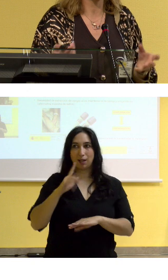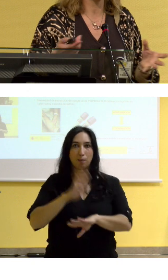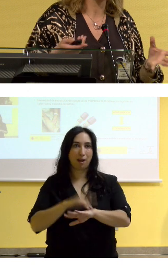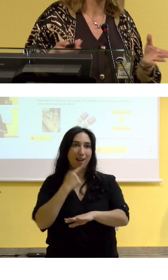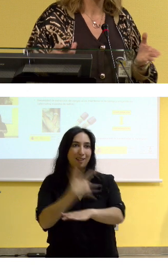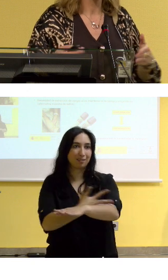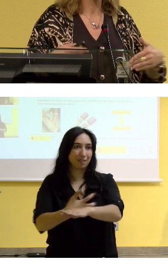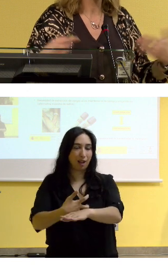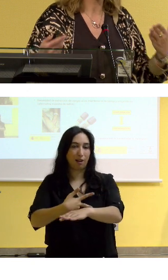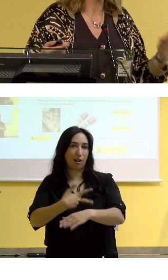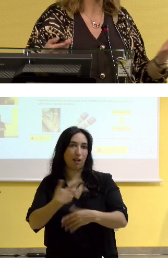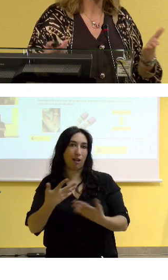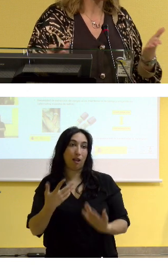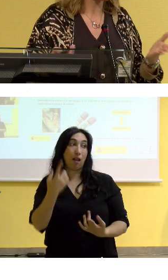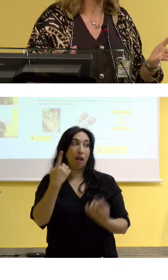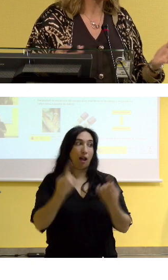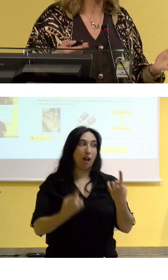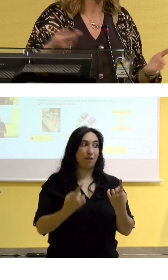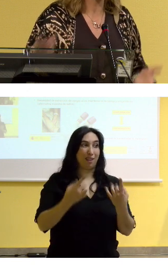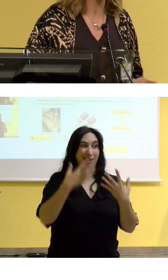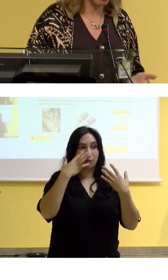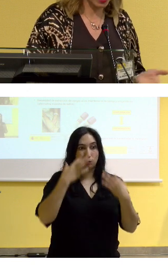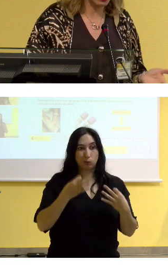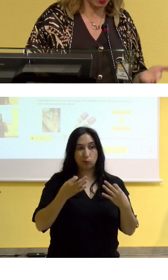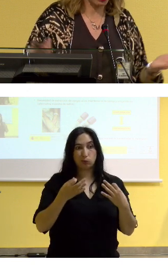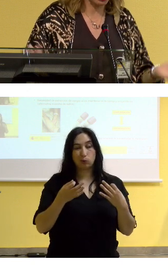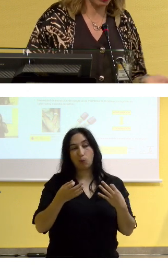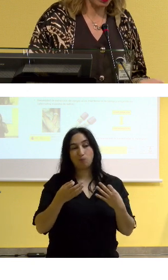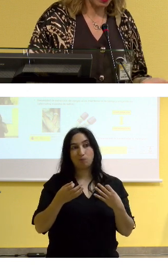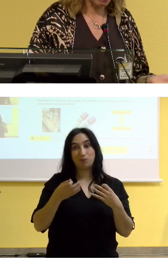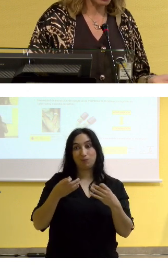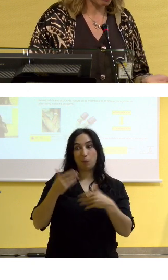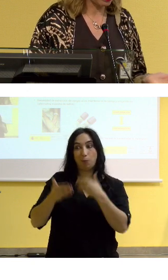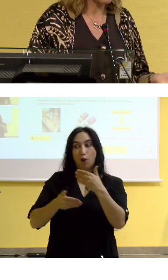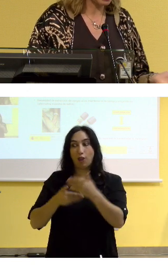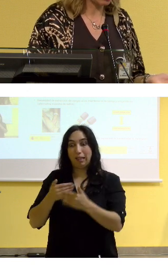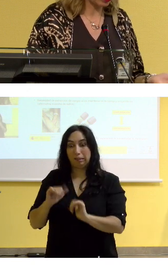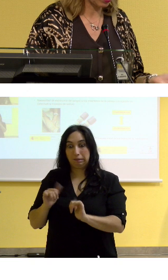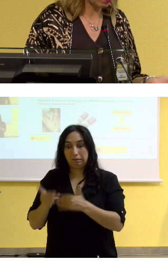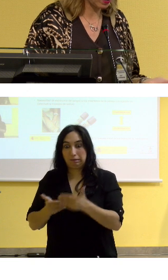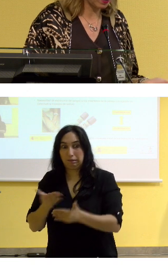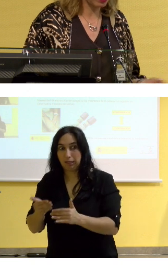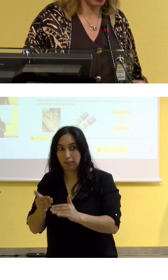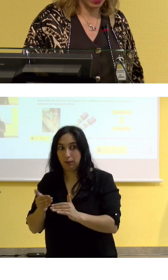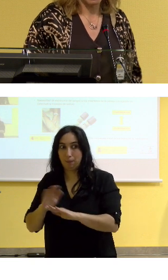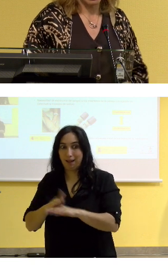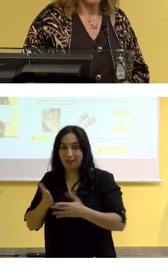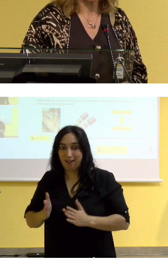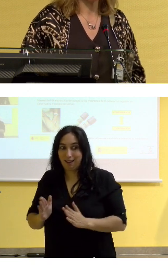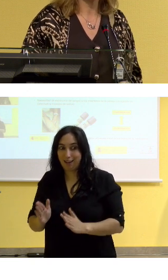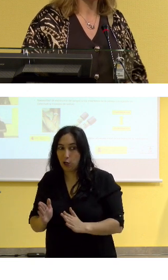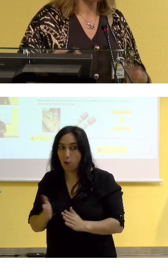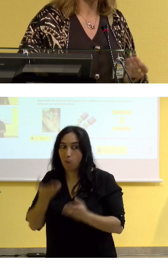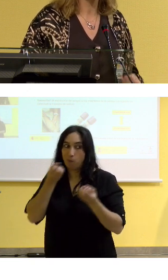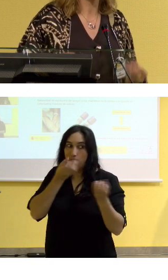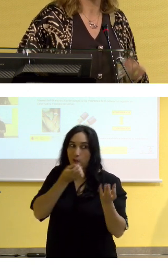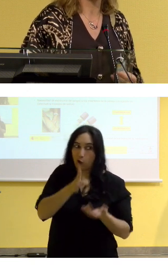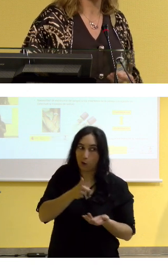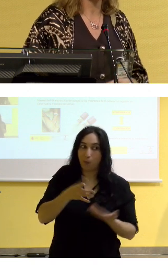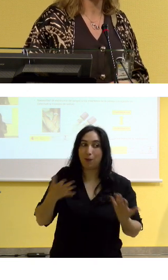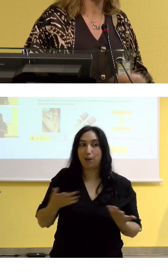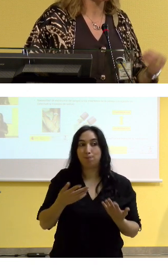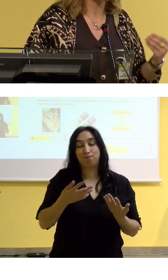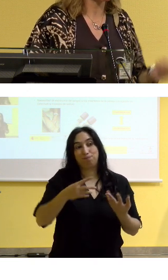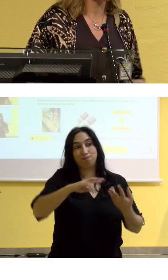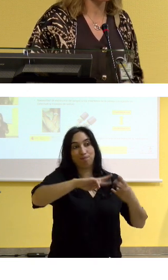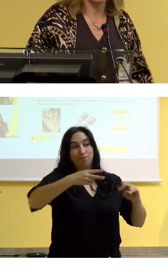y a veces pues no se ha contado que realmente uno está inmerso en este proceso para poder tener un hijo, ¿vale? Entonces necesitamos esa muestra de